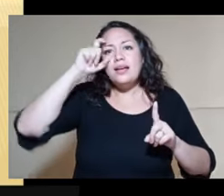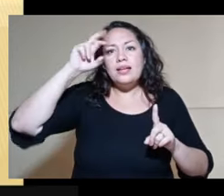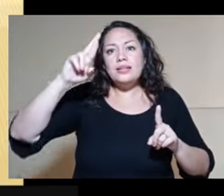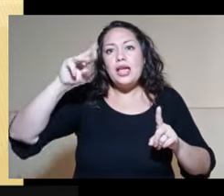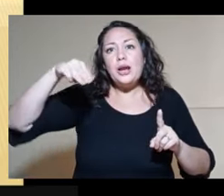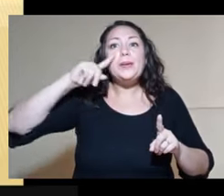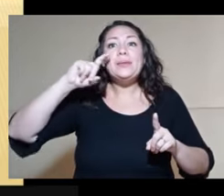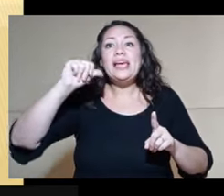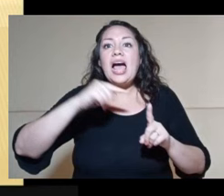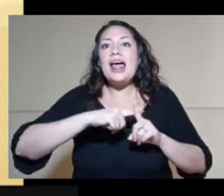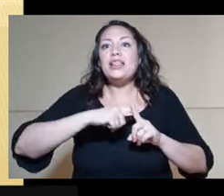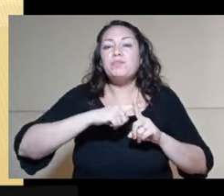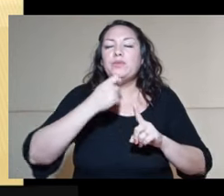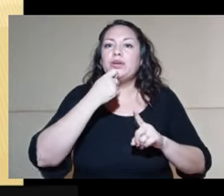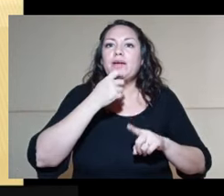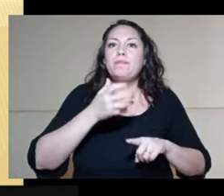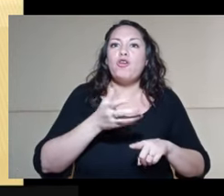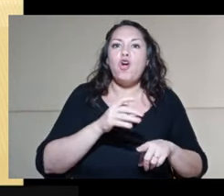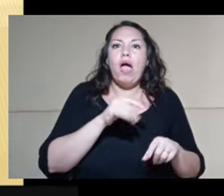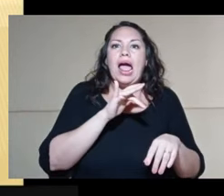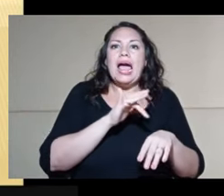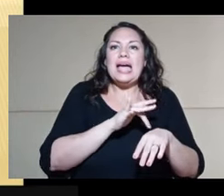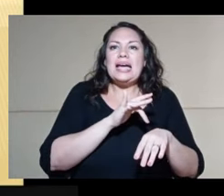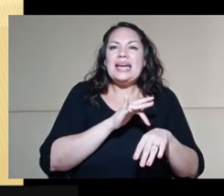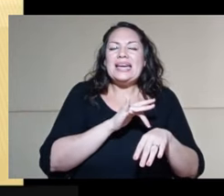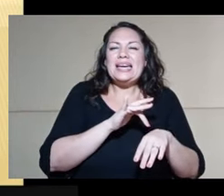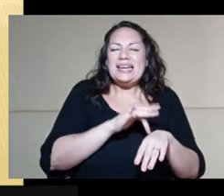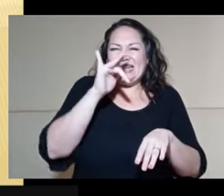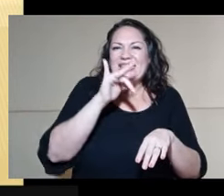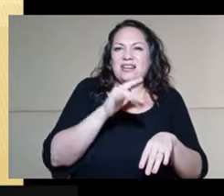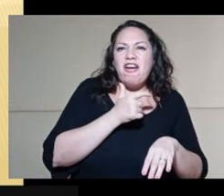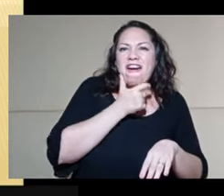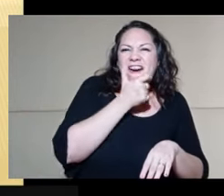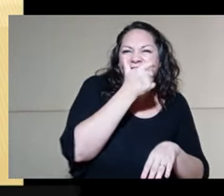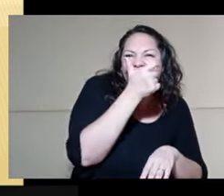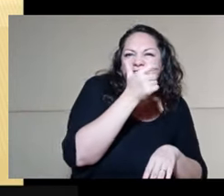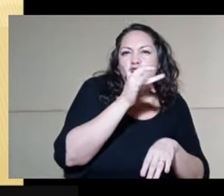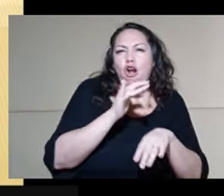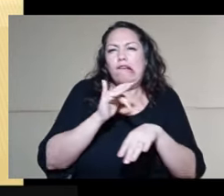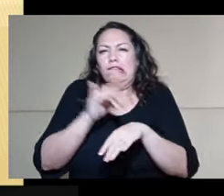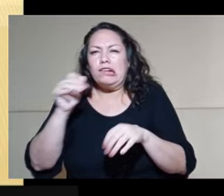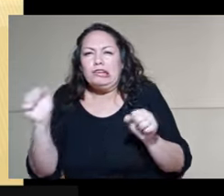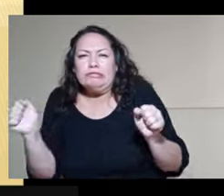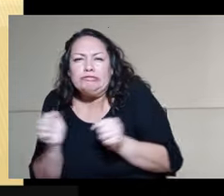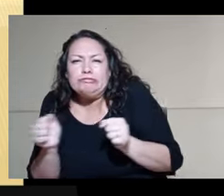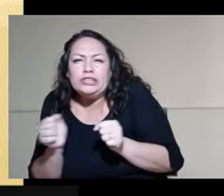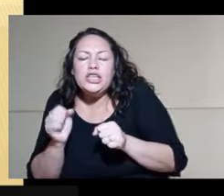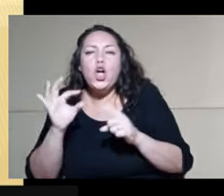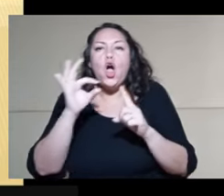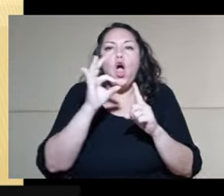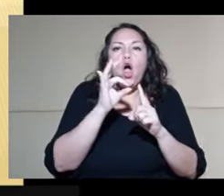la temperatura. Nosotros podemos discriminar si nos quemamos por frío o nos quemamos por calor. ¿Por qué? Porque tenemos receptores en